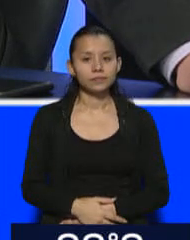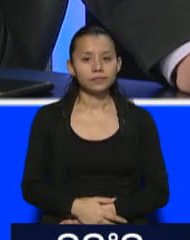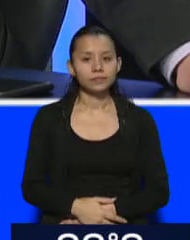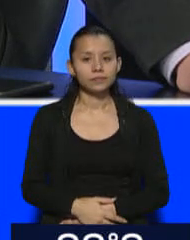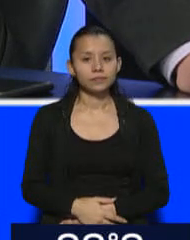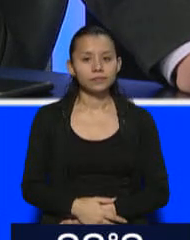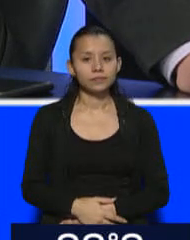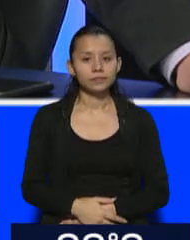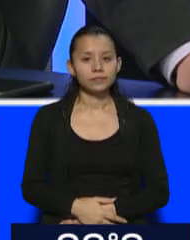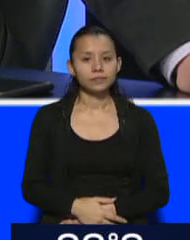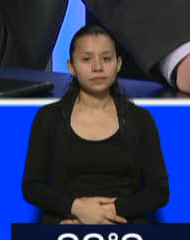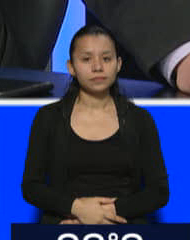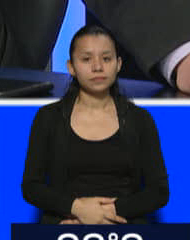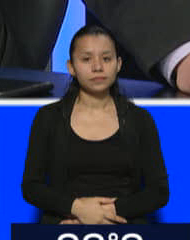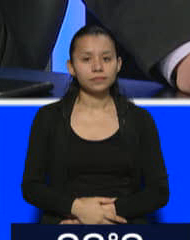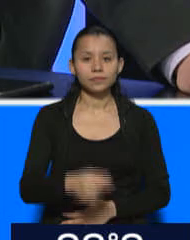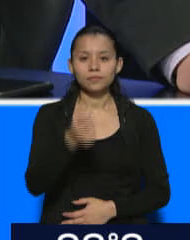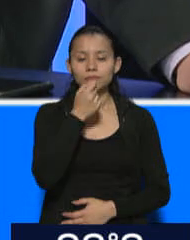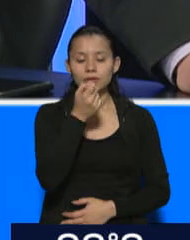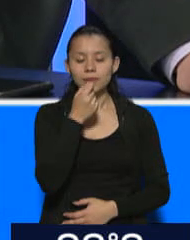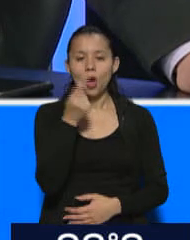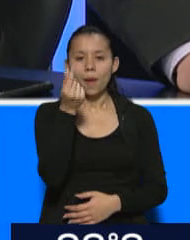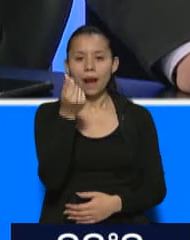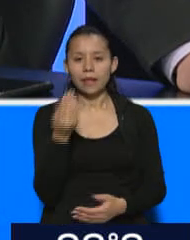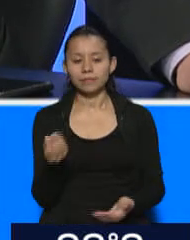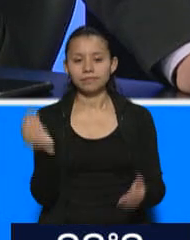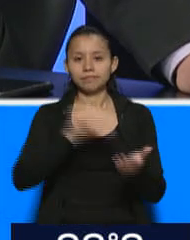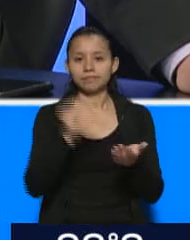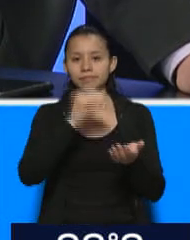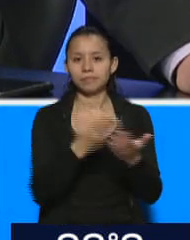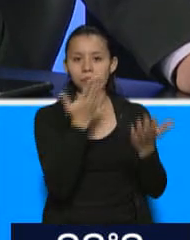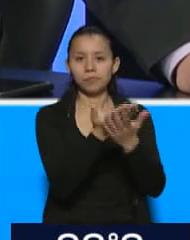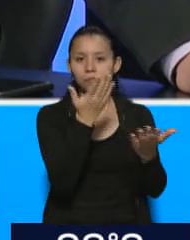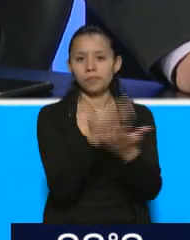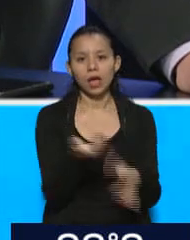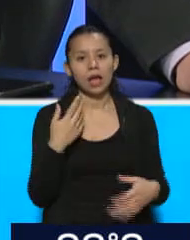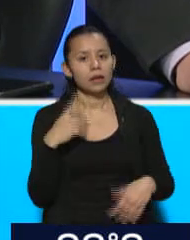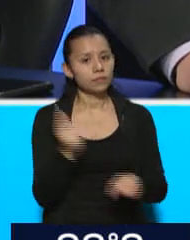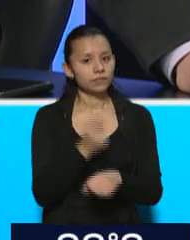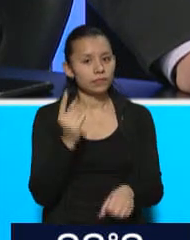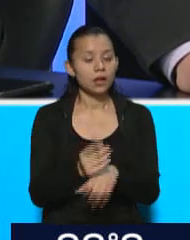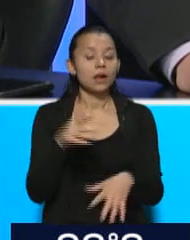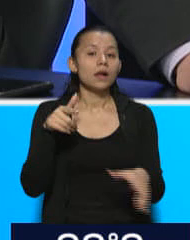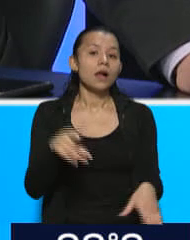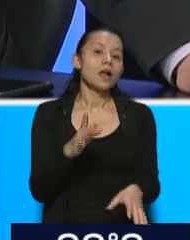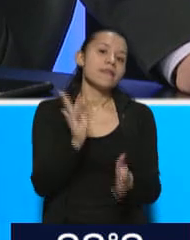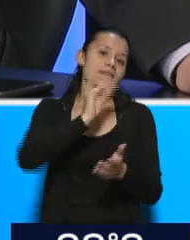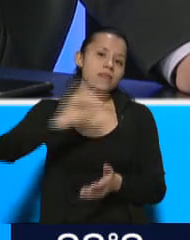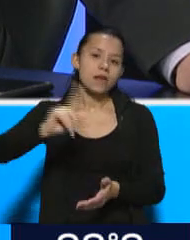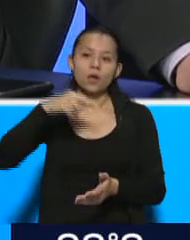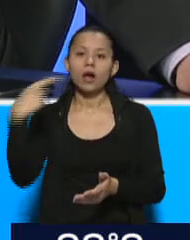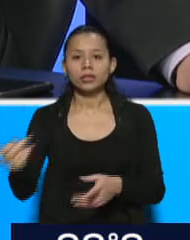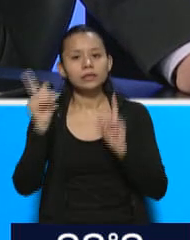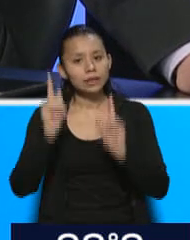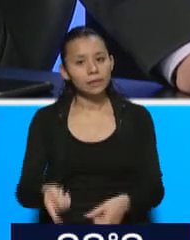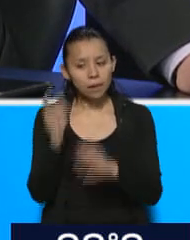está previsto, pero que puede aparecer en algún momento. Esto es la posibilidad de refinanciar con otras deudas los vencimientos